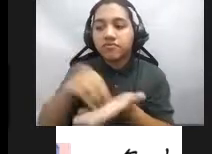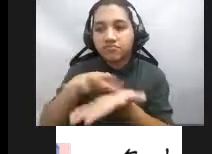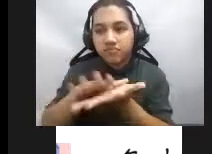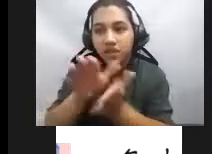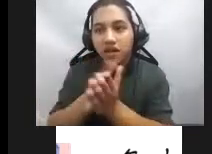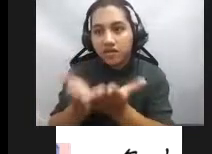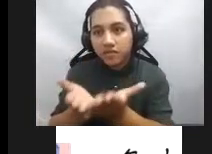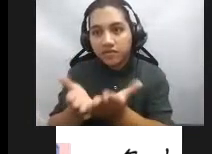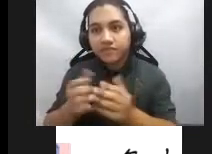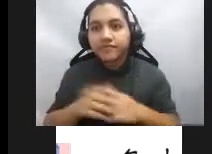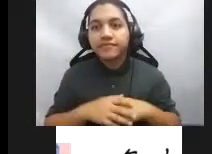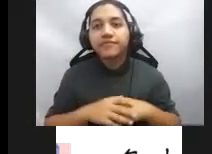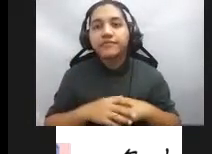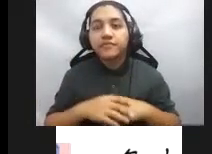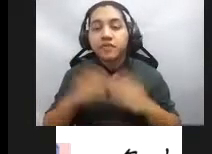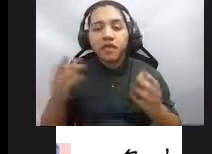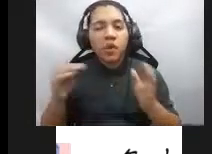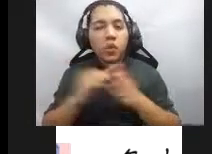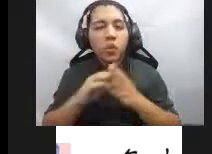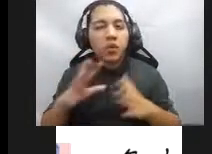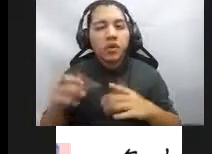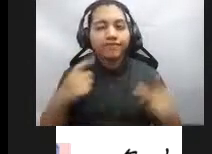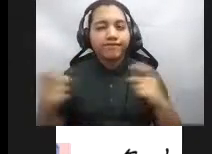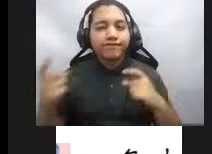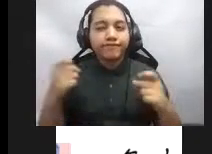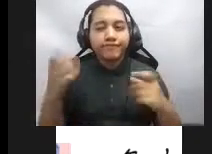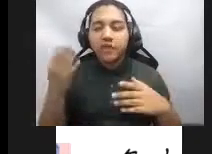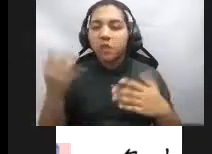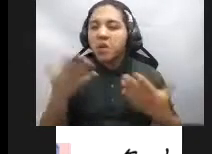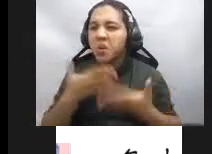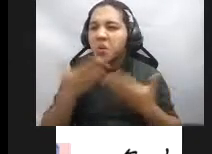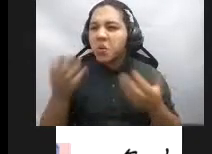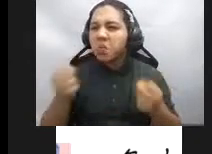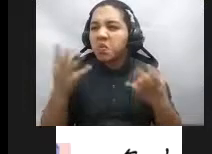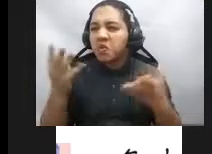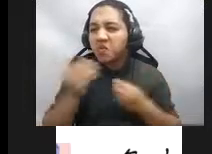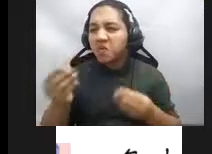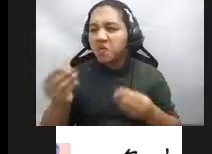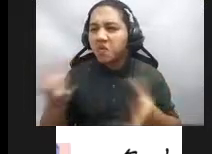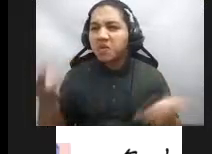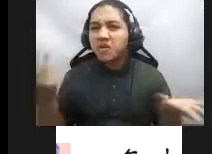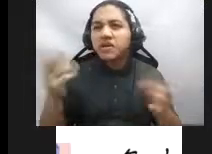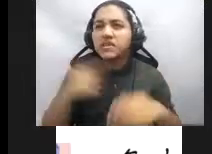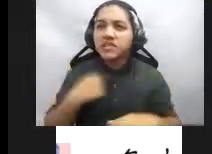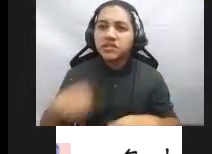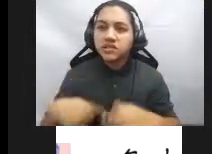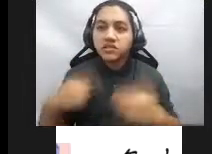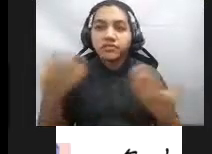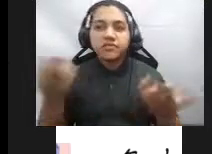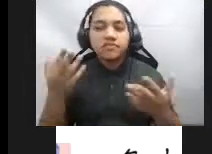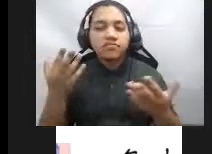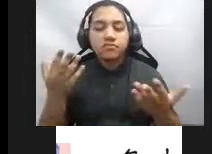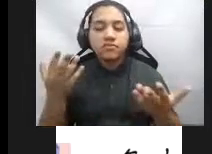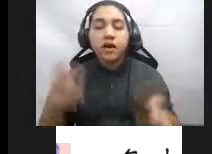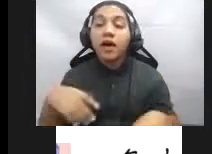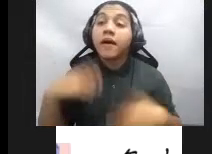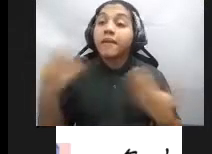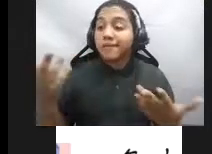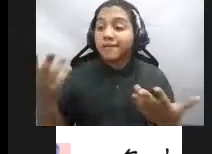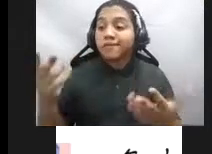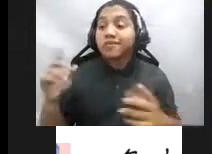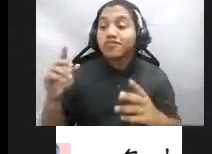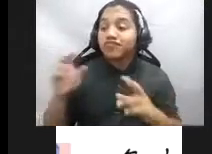Muchos estudiantes me preguntan, ¿y por qué no conocemos muchas de estas cosas, profesor? Bueno, la respuesta es que por muchos